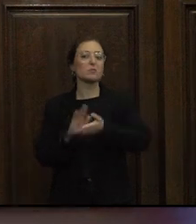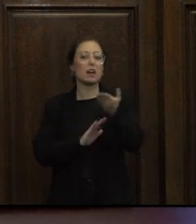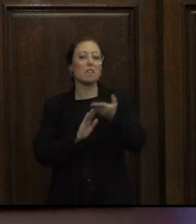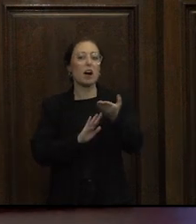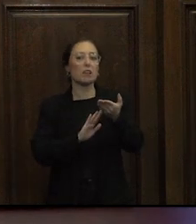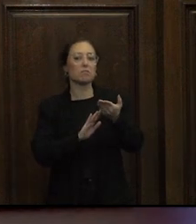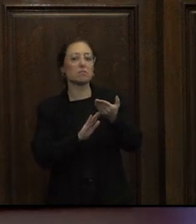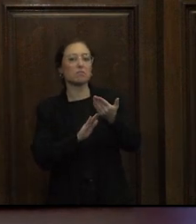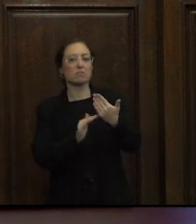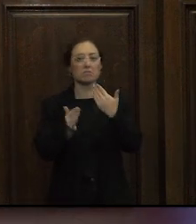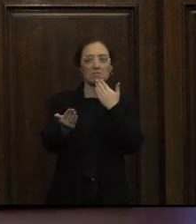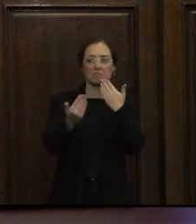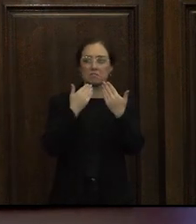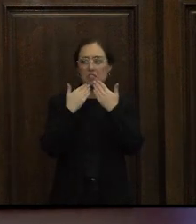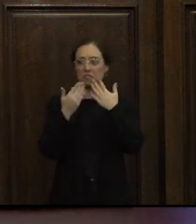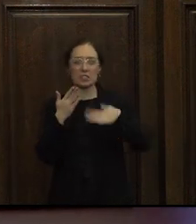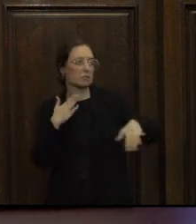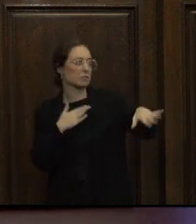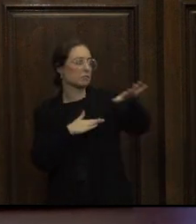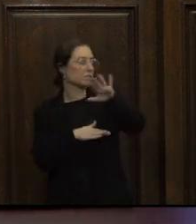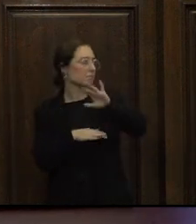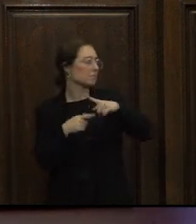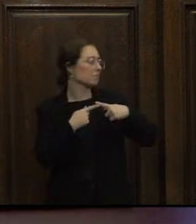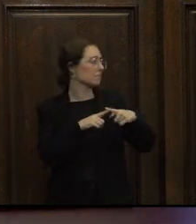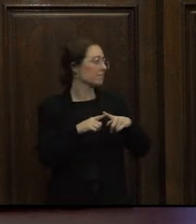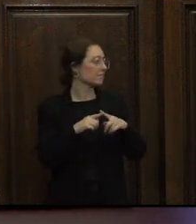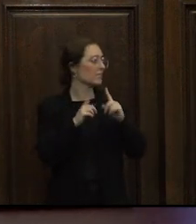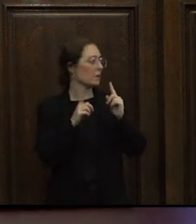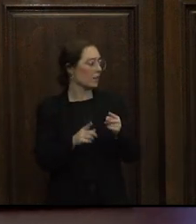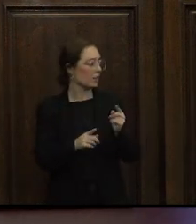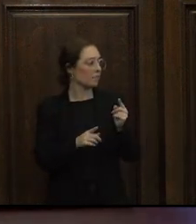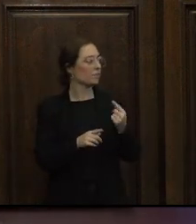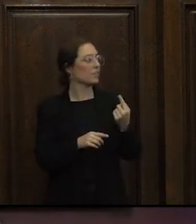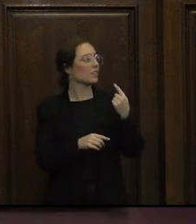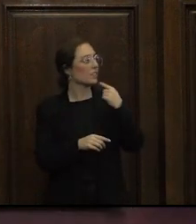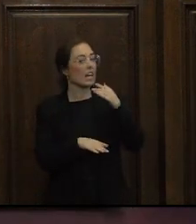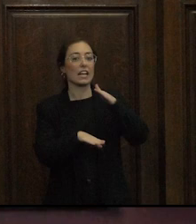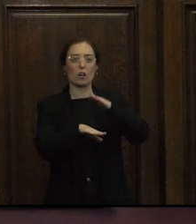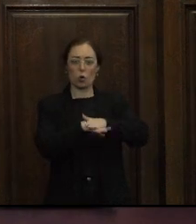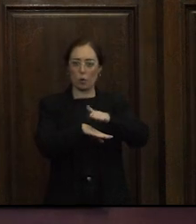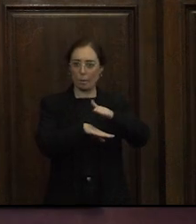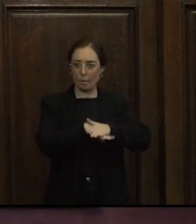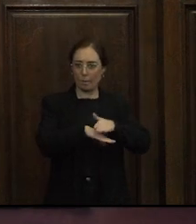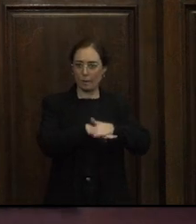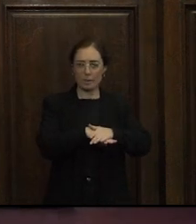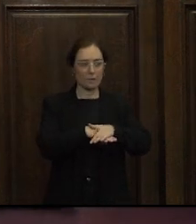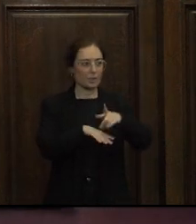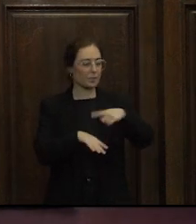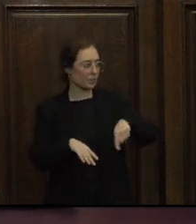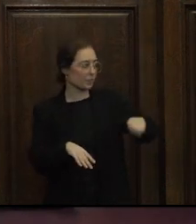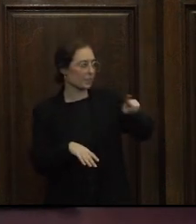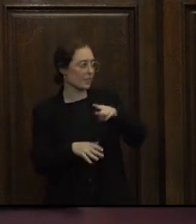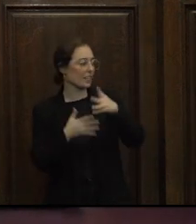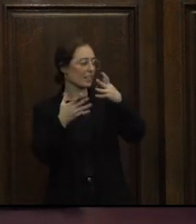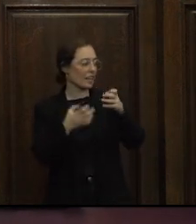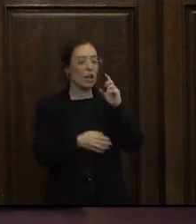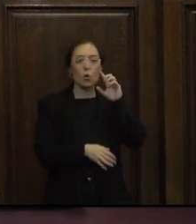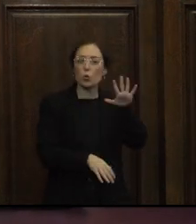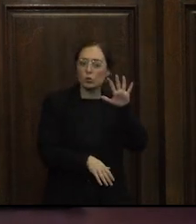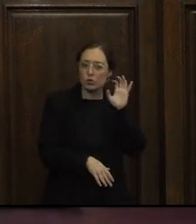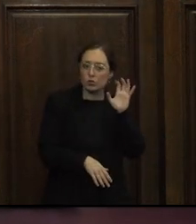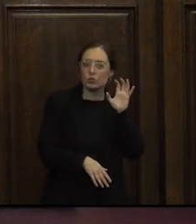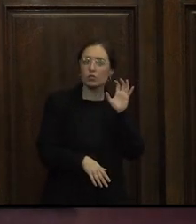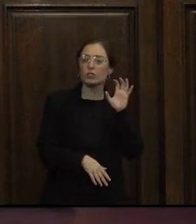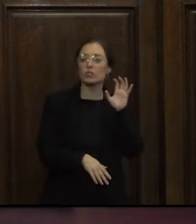la interlocución. Seguimos recomendando para quienes se aprestan a